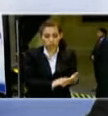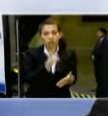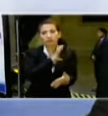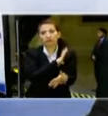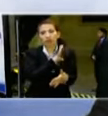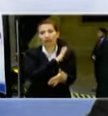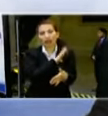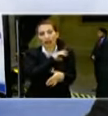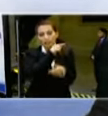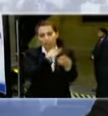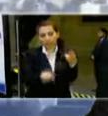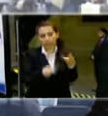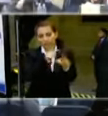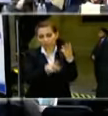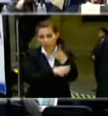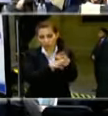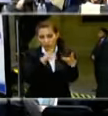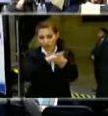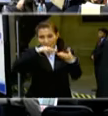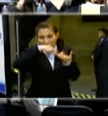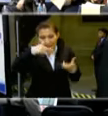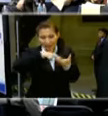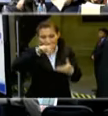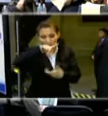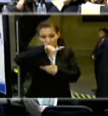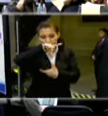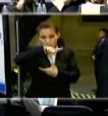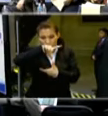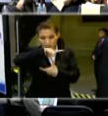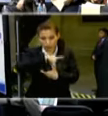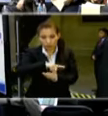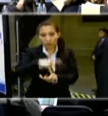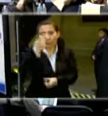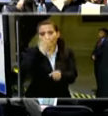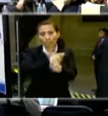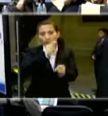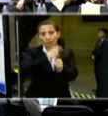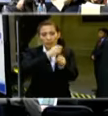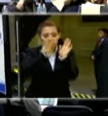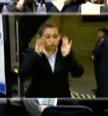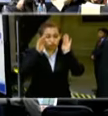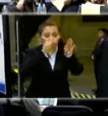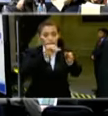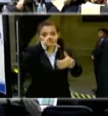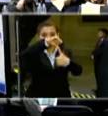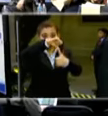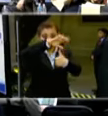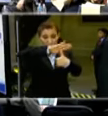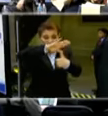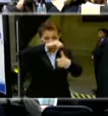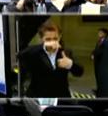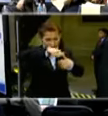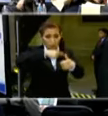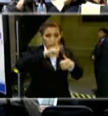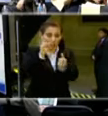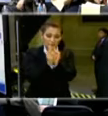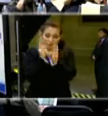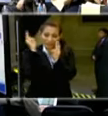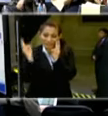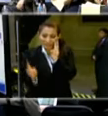había 3 grandes elementos en la relación con América Latina. Lo primero es priorizar Centroamérica, porque son los